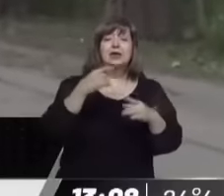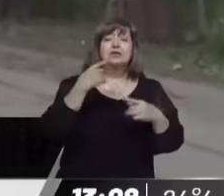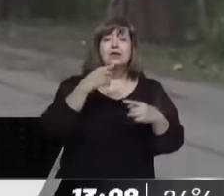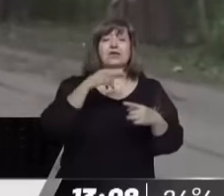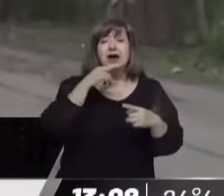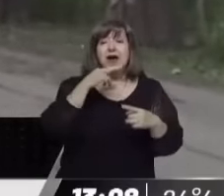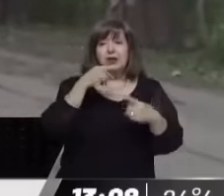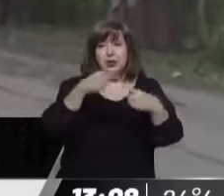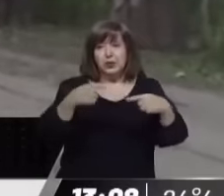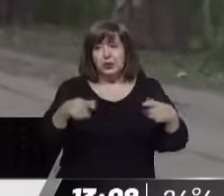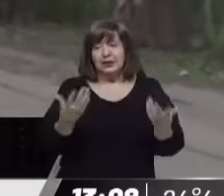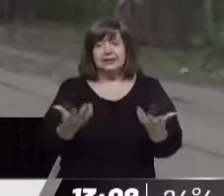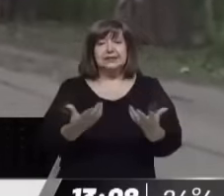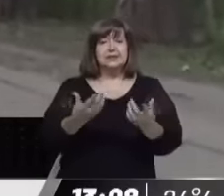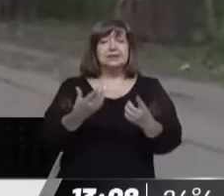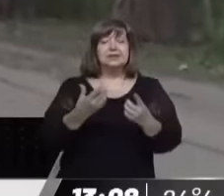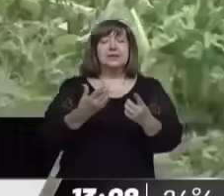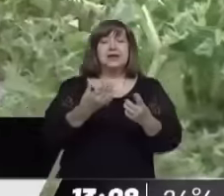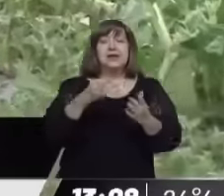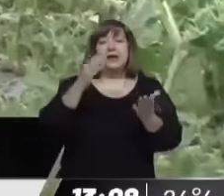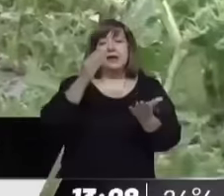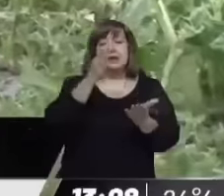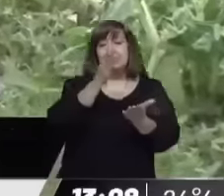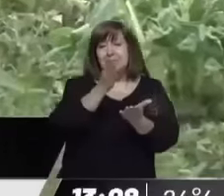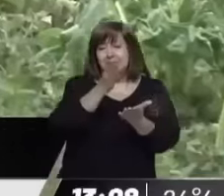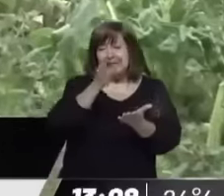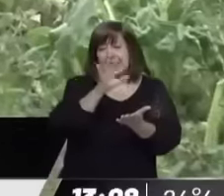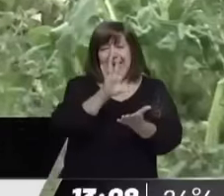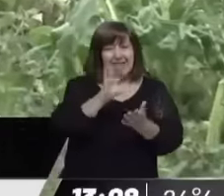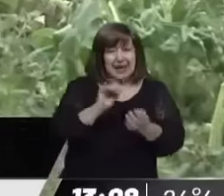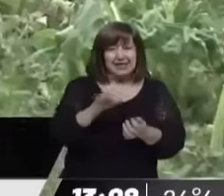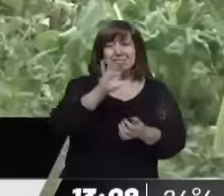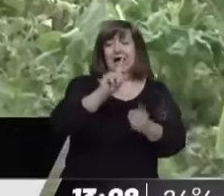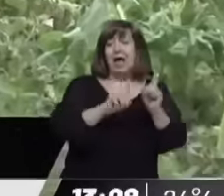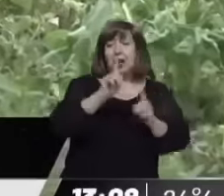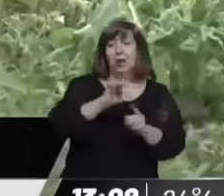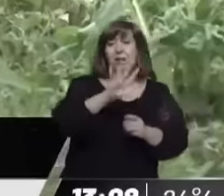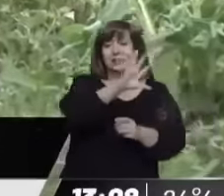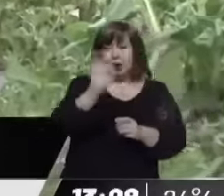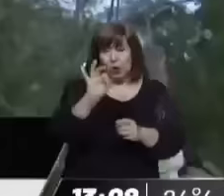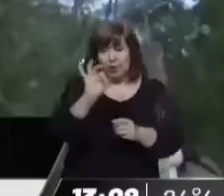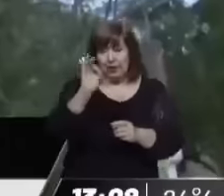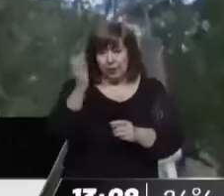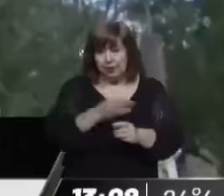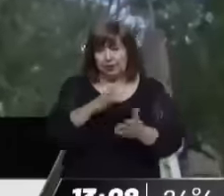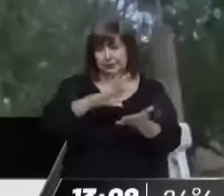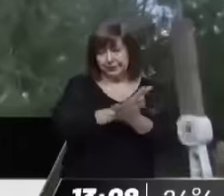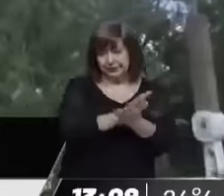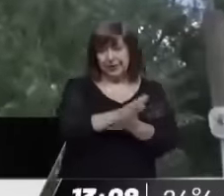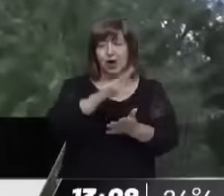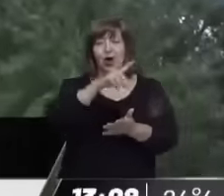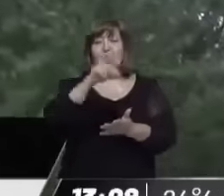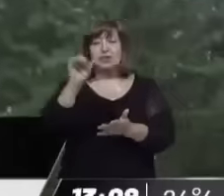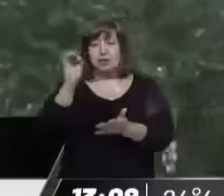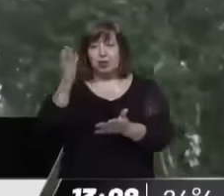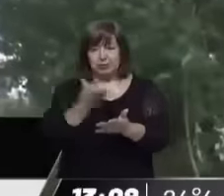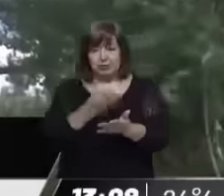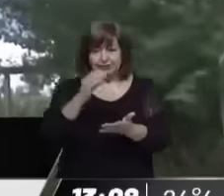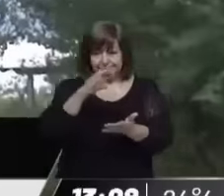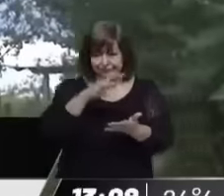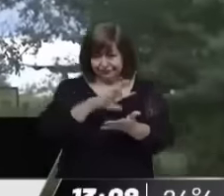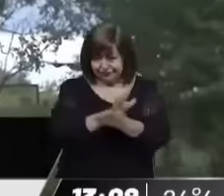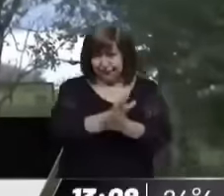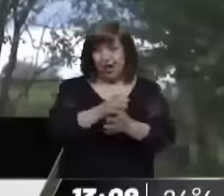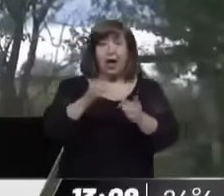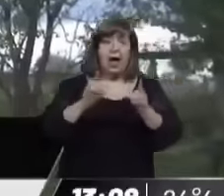tuvieron mermas en cosecha que va del 50 al 100%. A eso se suma una veintena de heridos en la cabeza al recibir los